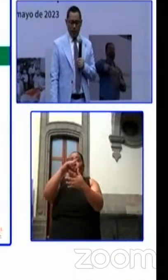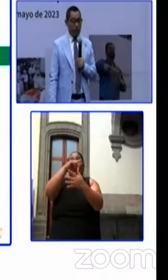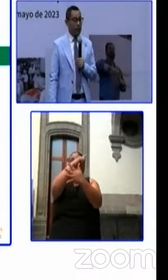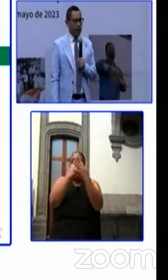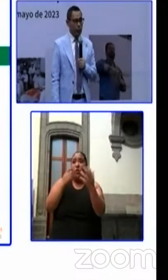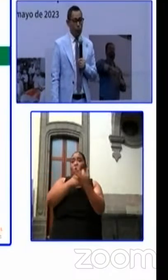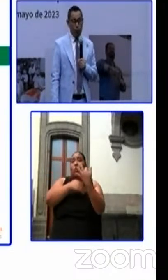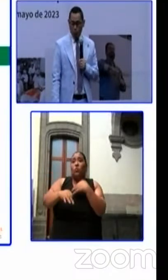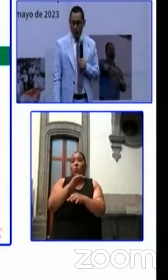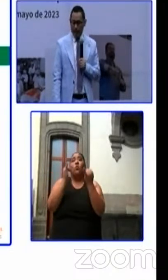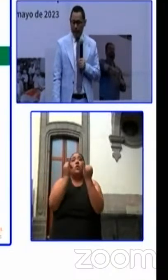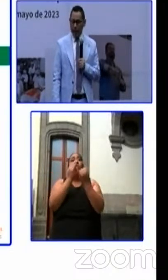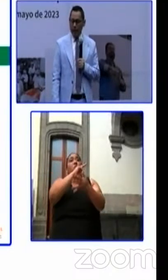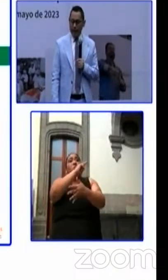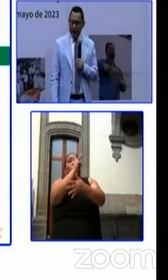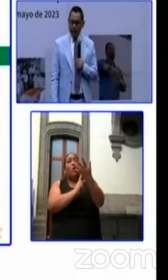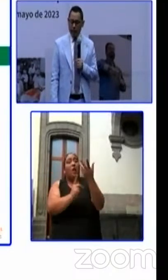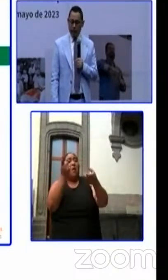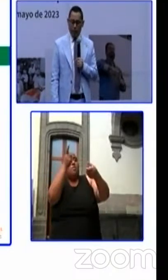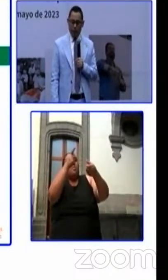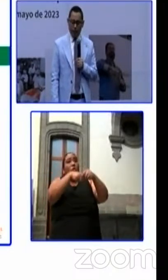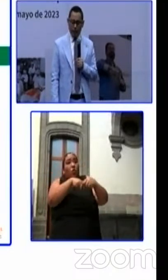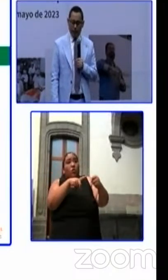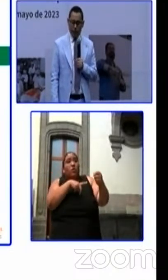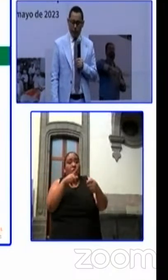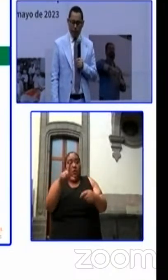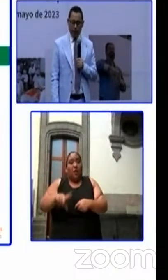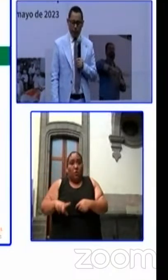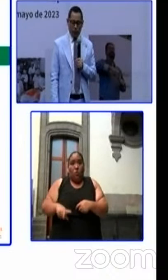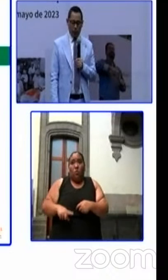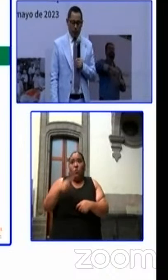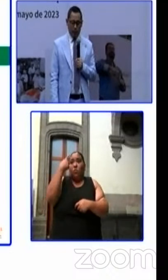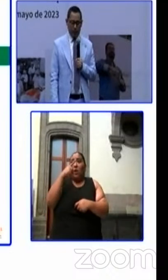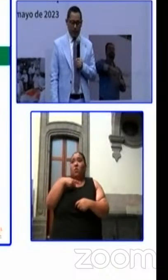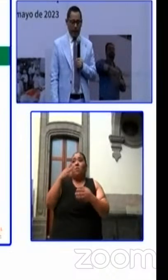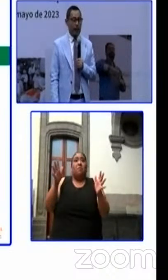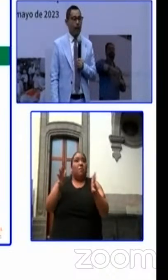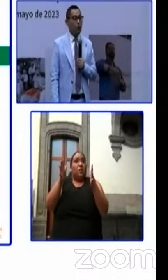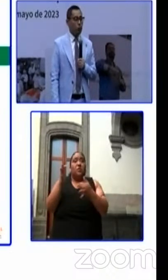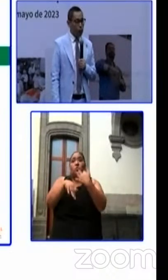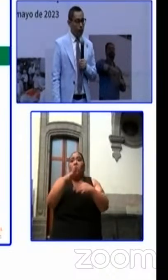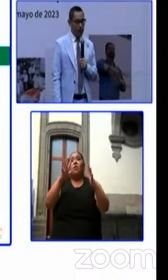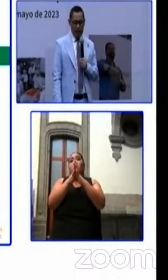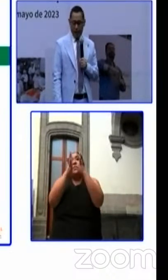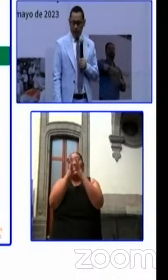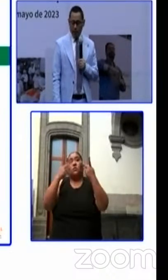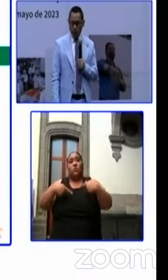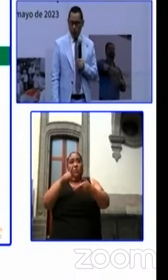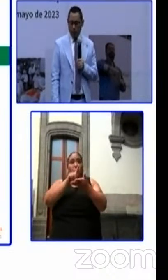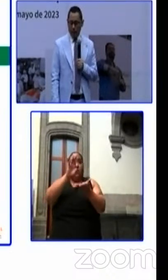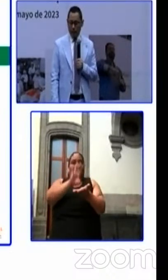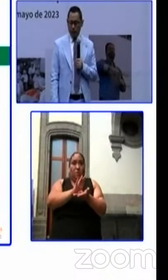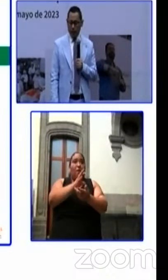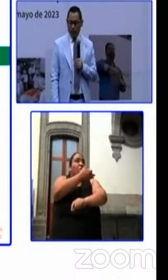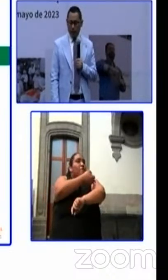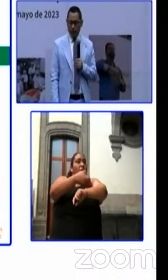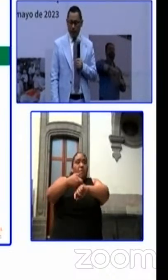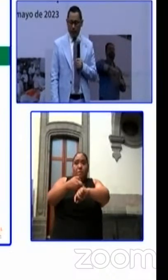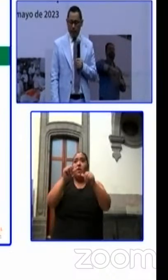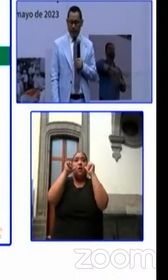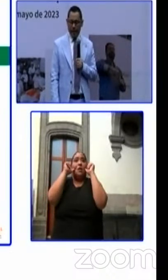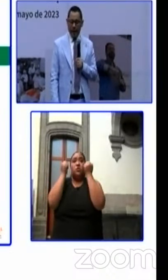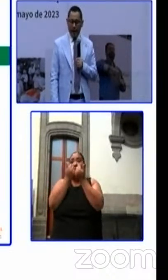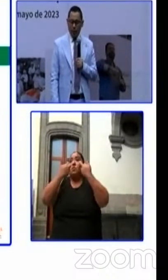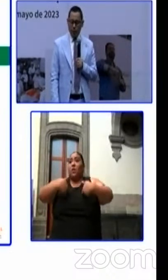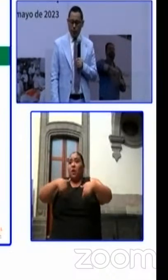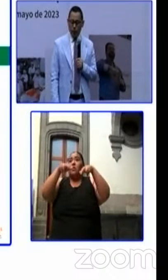de la administración pública y garantizar la participación de las personas con discapacidad, sus familias y sus organizaciones